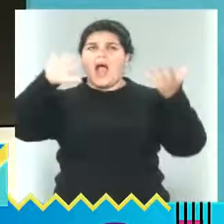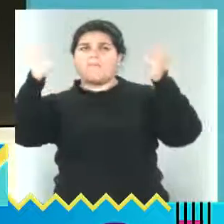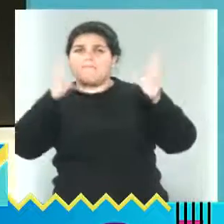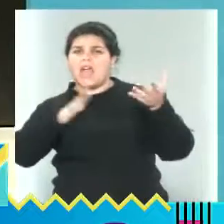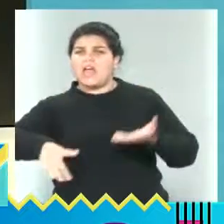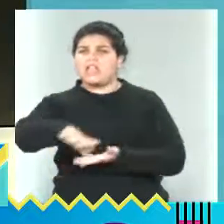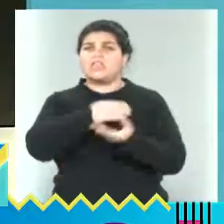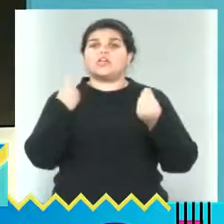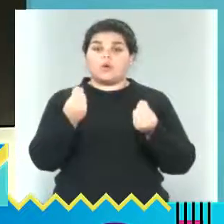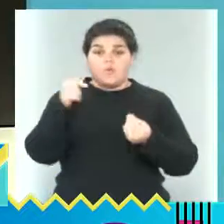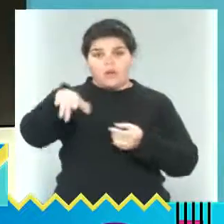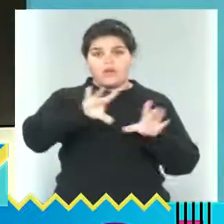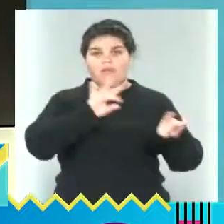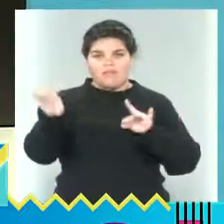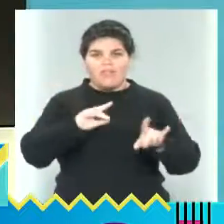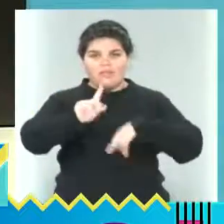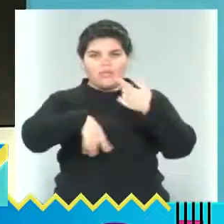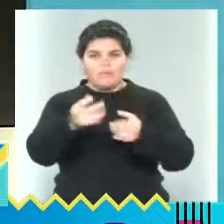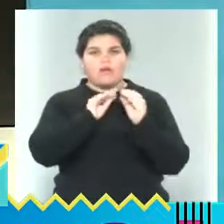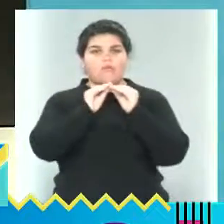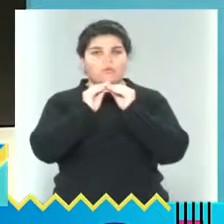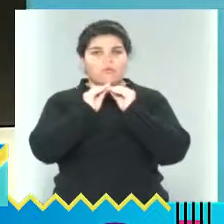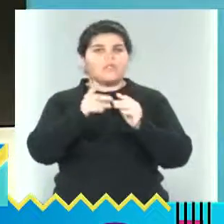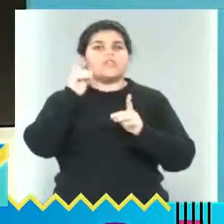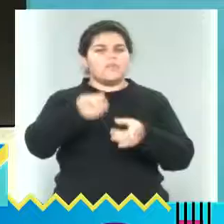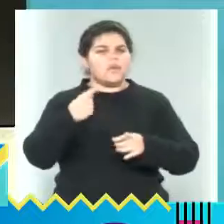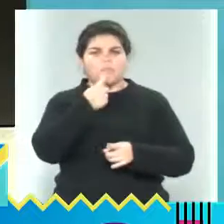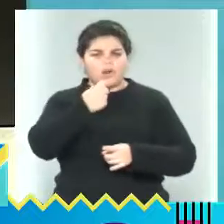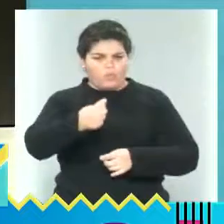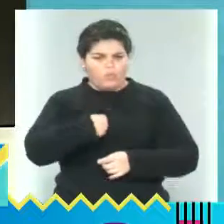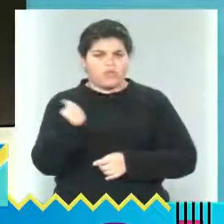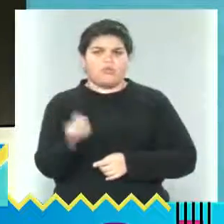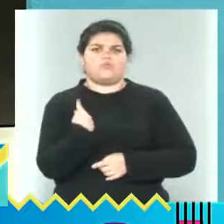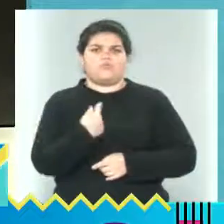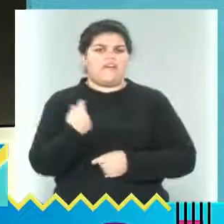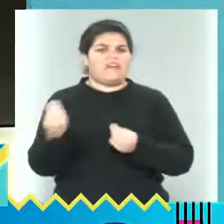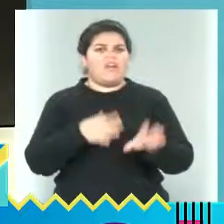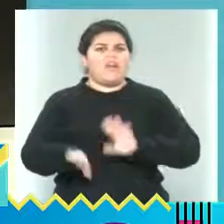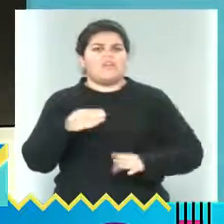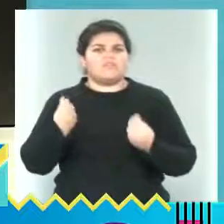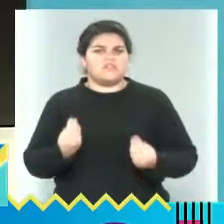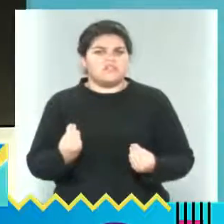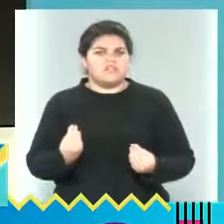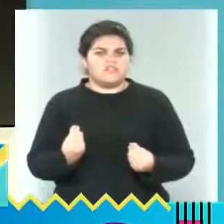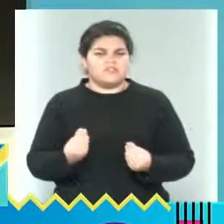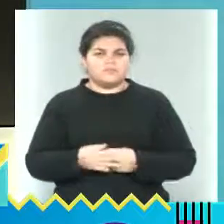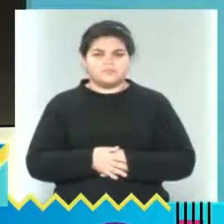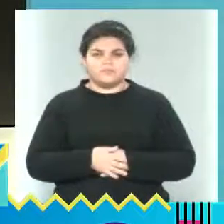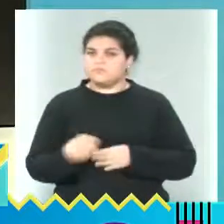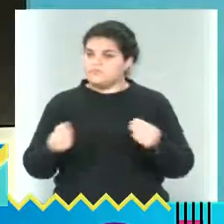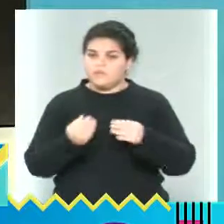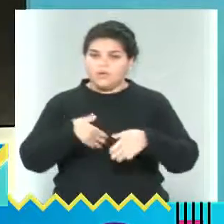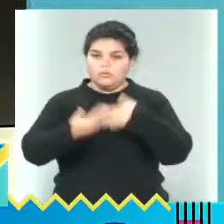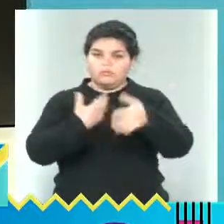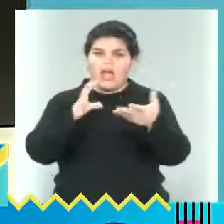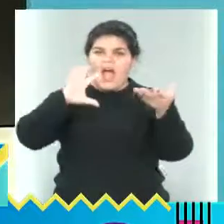en Distintos Parecidos con nuestros invitados y tratar de concientizar, preguntarnos a nosotros mismos, ¿qué hacemos a diario para tratar de impactar lo